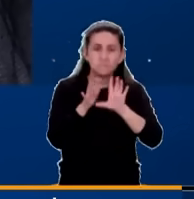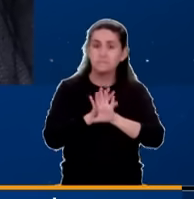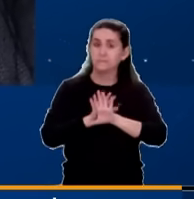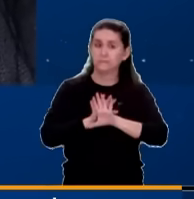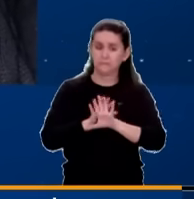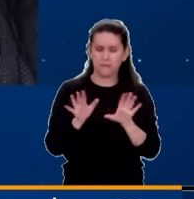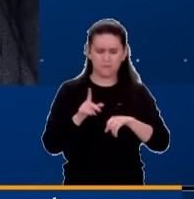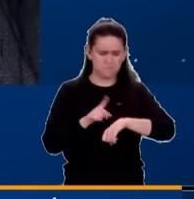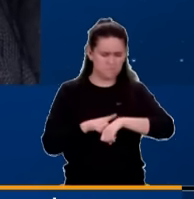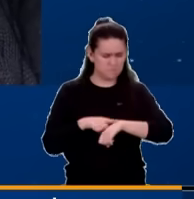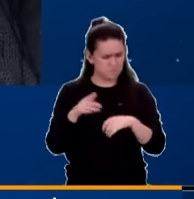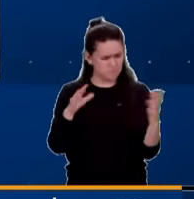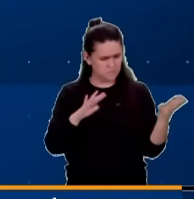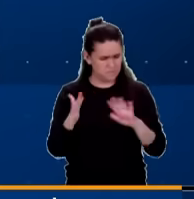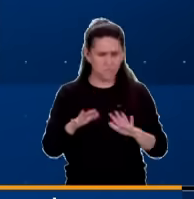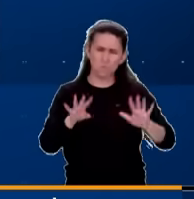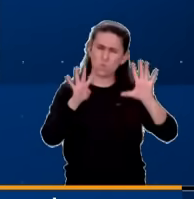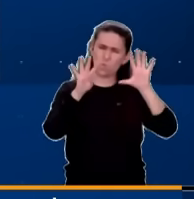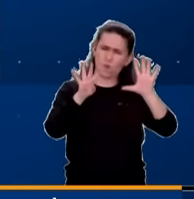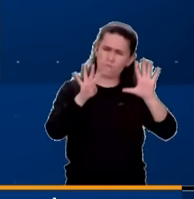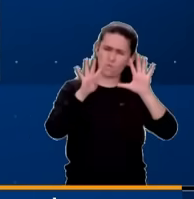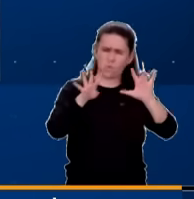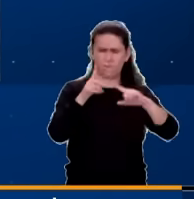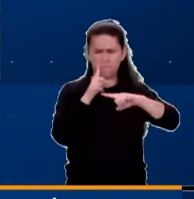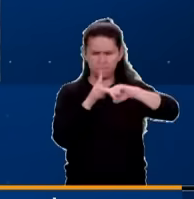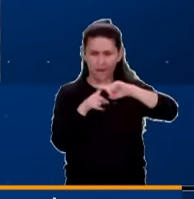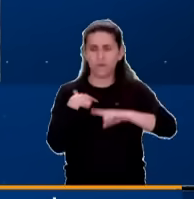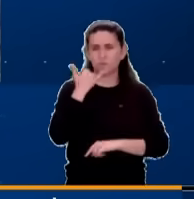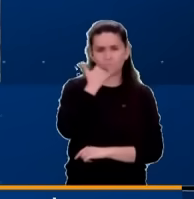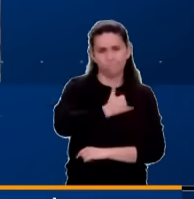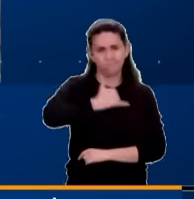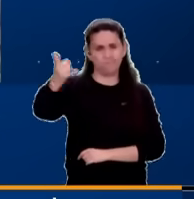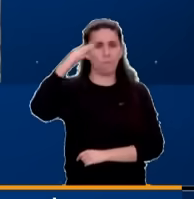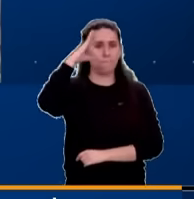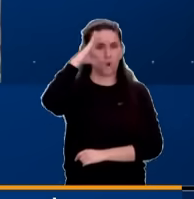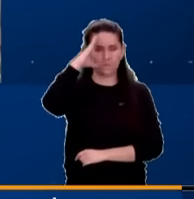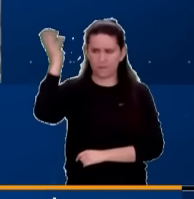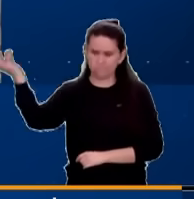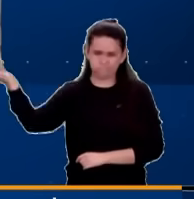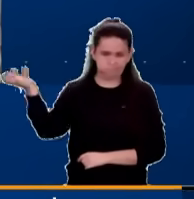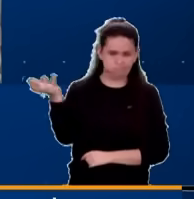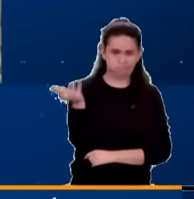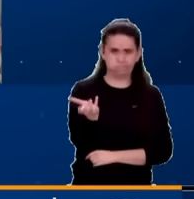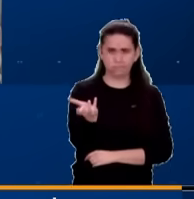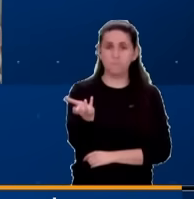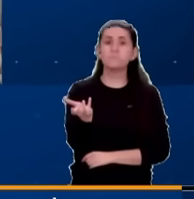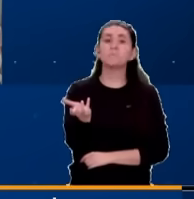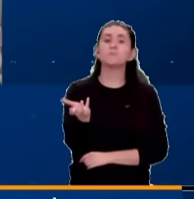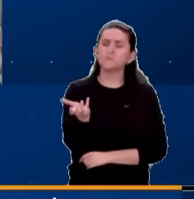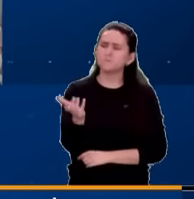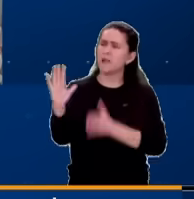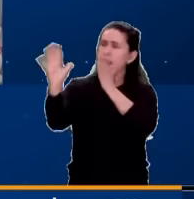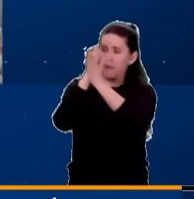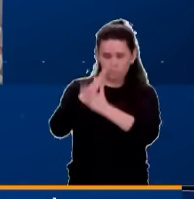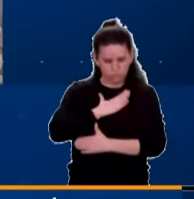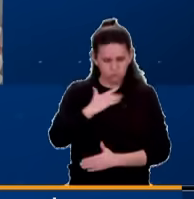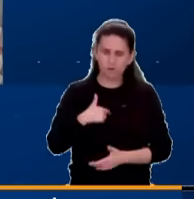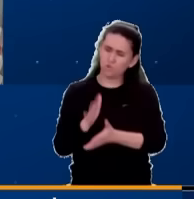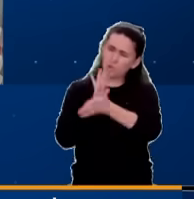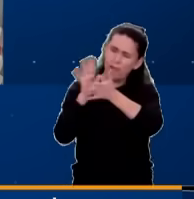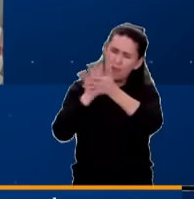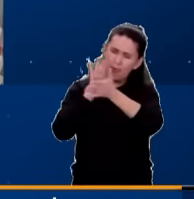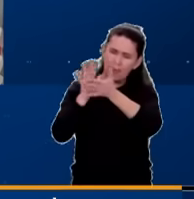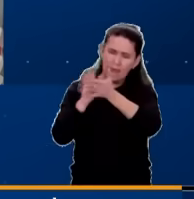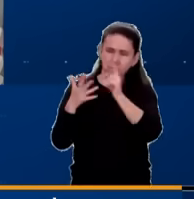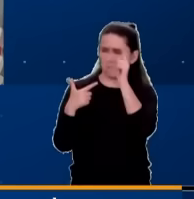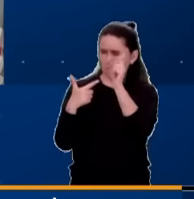a eso de las 9 y algo llamo al cuadrante, llega el cuadrante, la policía me pide la información, la